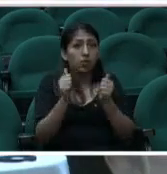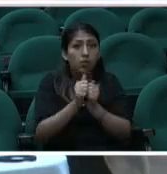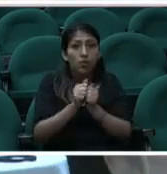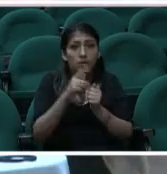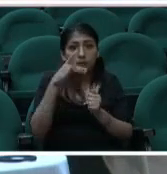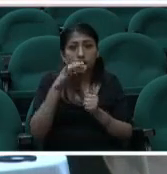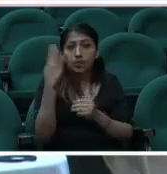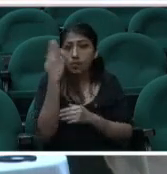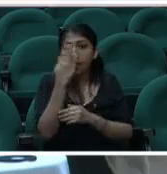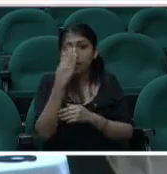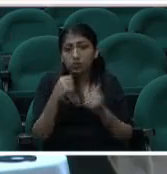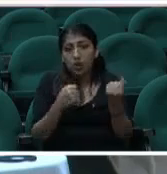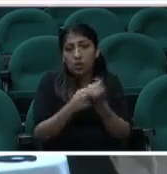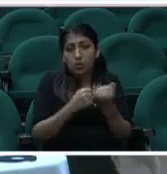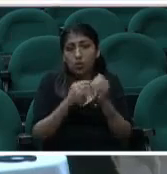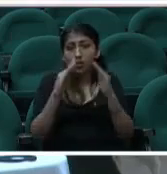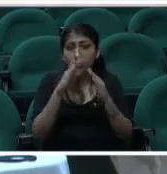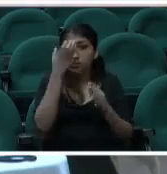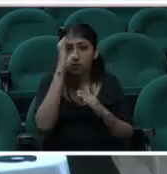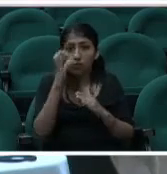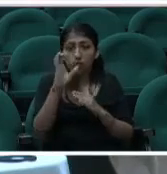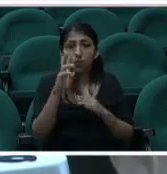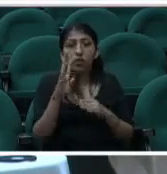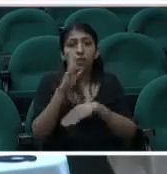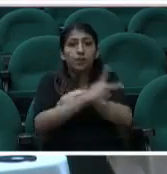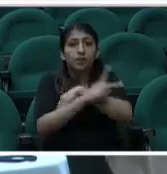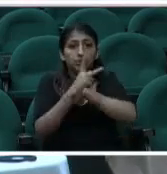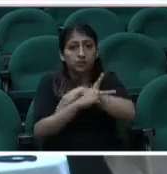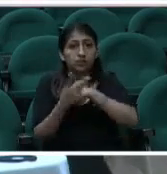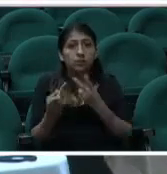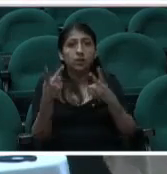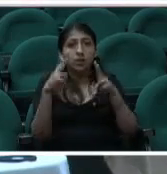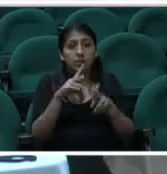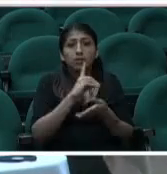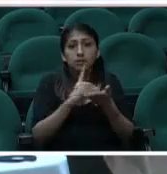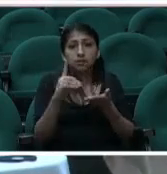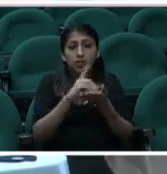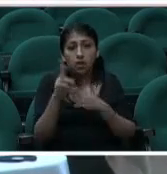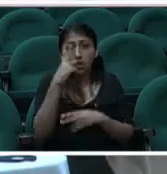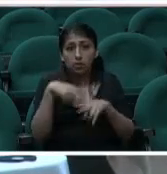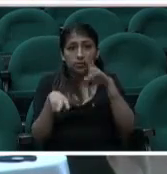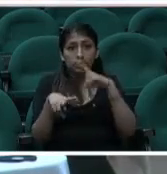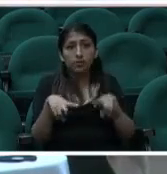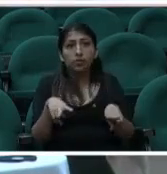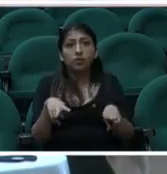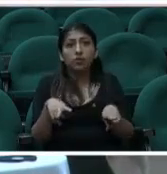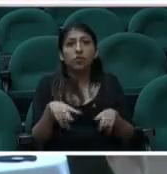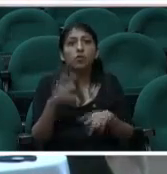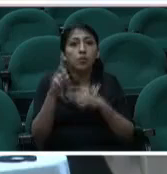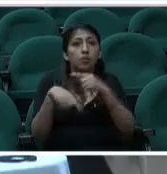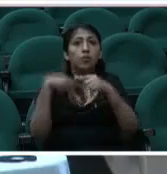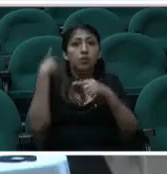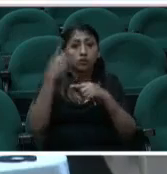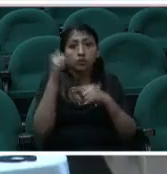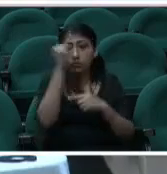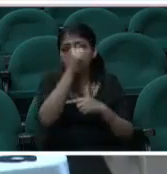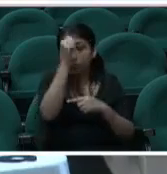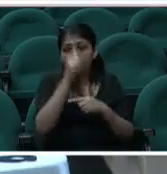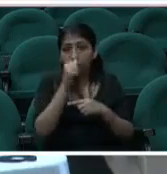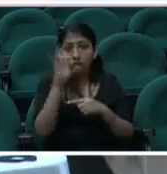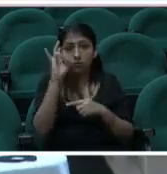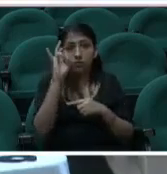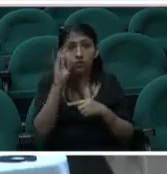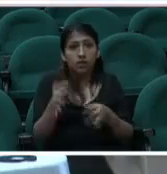televisión el apoyo de la casa de la cultura núcleo de pastaza y también semanario 'el observador' el próximo domingo